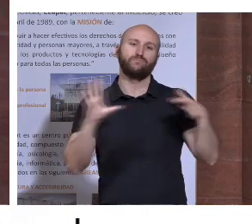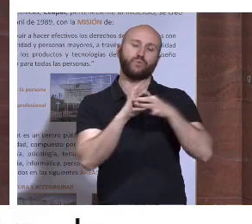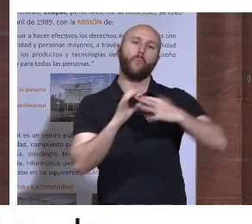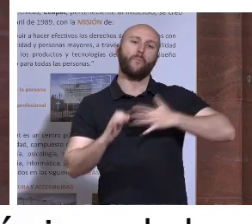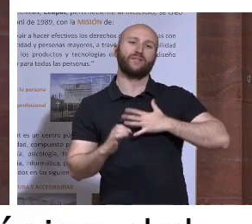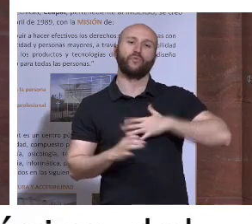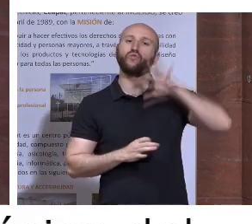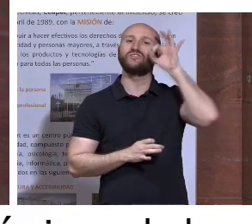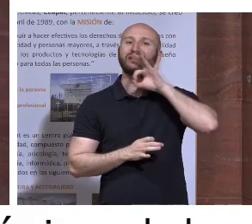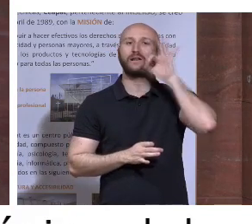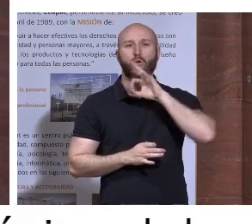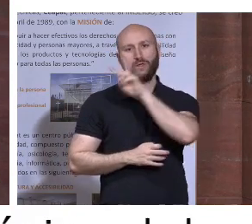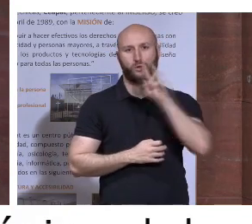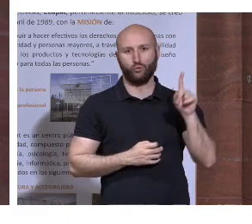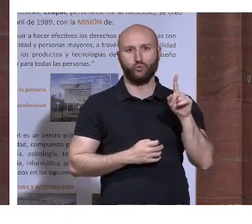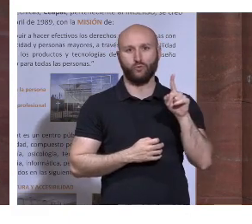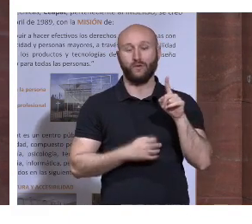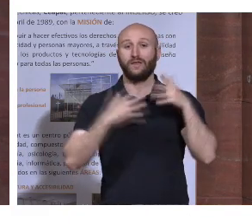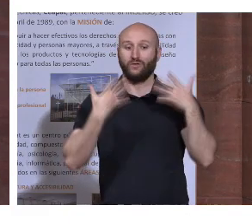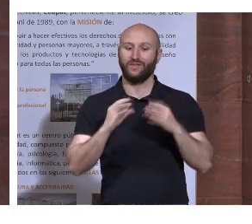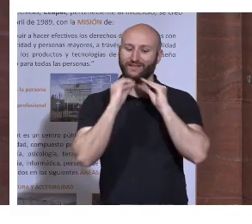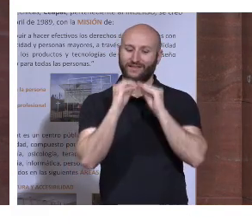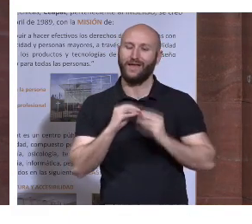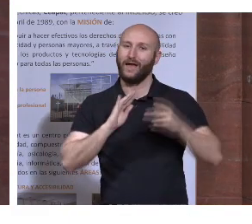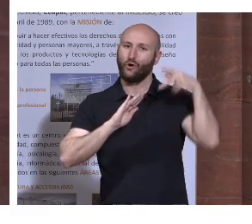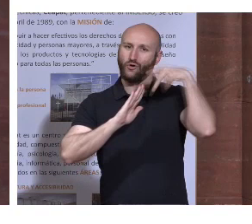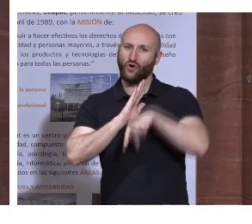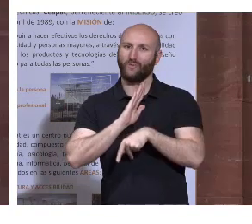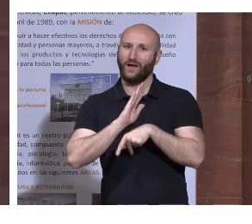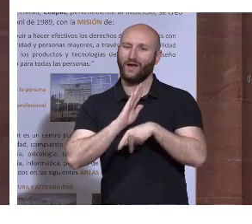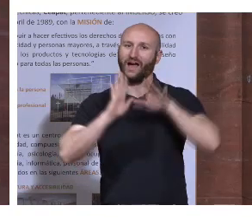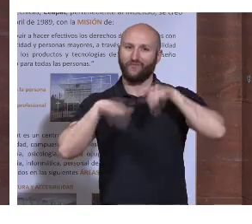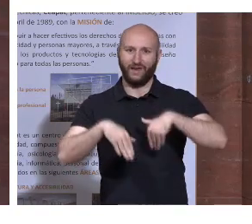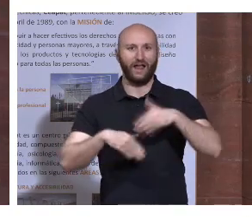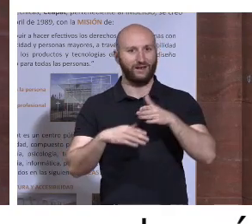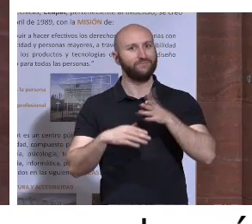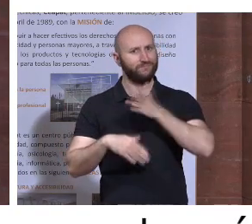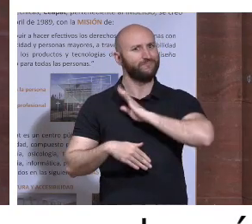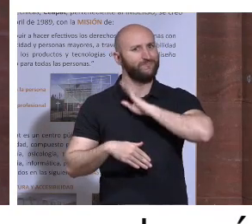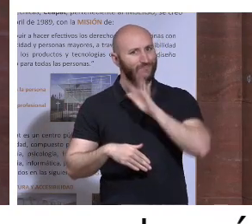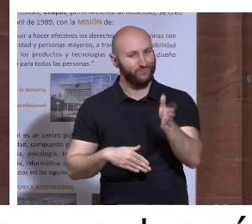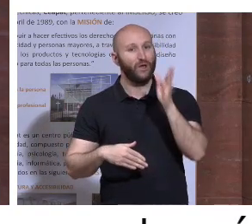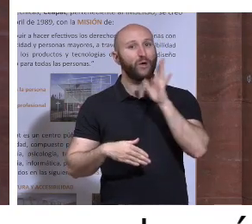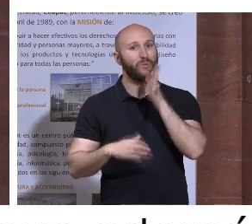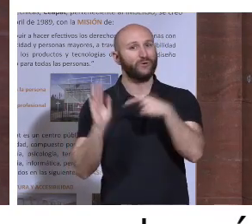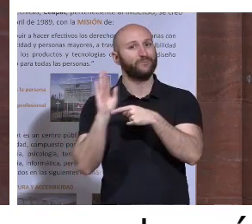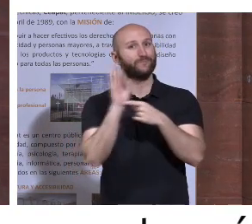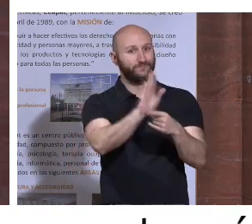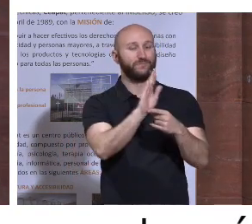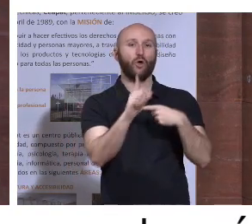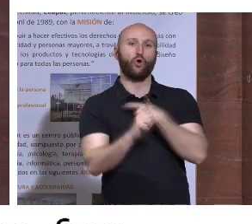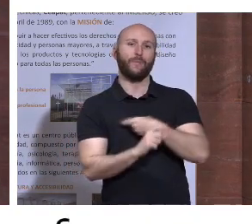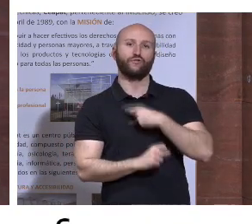XXI. Entonces, el hacer esta norma, que además ha tenido una repercusión, pues porque fue presentado en la